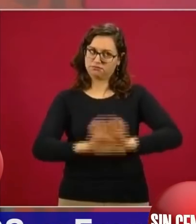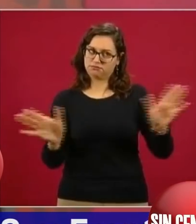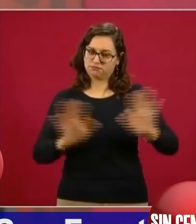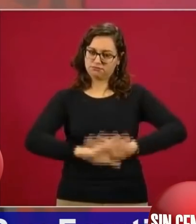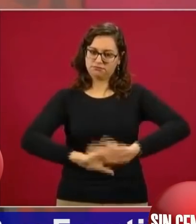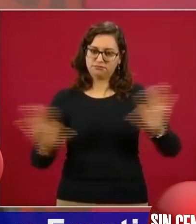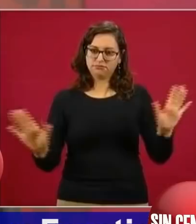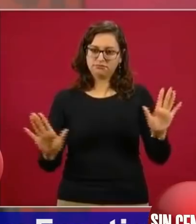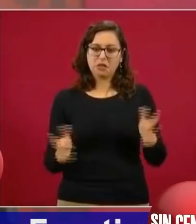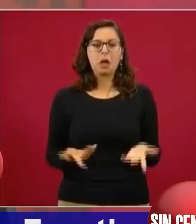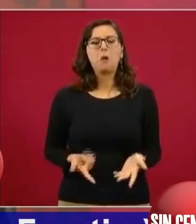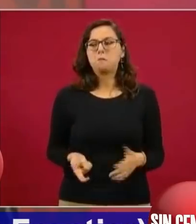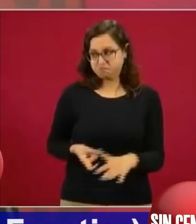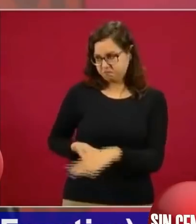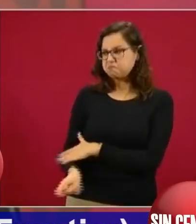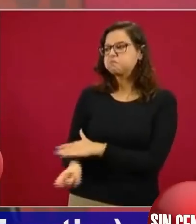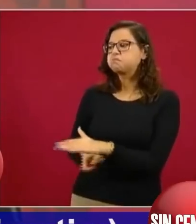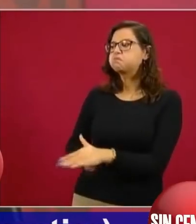que con sobornos